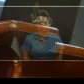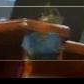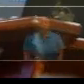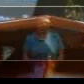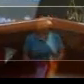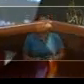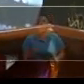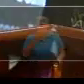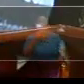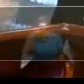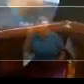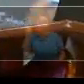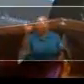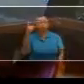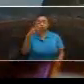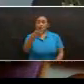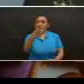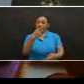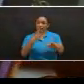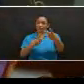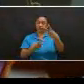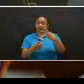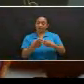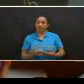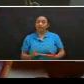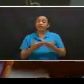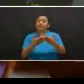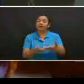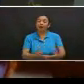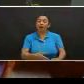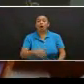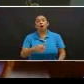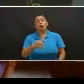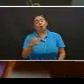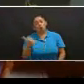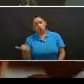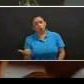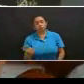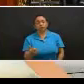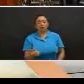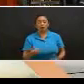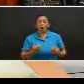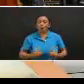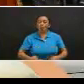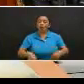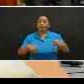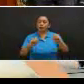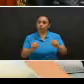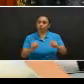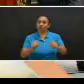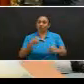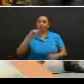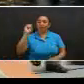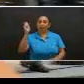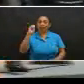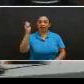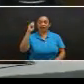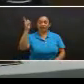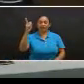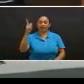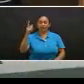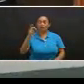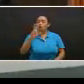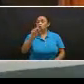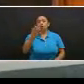Pero Dios viene y le da otra oportunidad a David. Mira, hermano, yo no sé, ni vengo a aplaudir